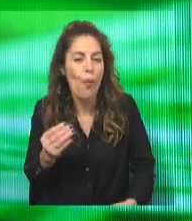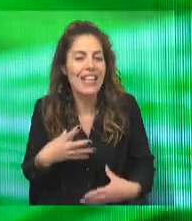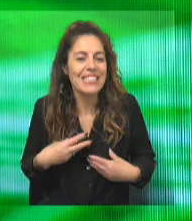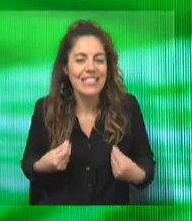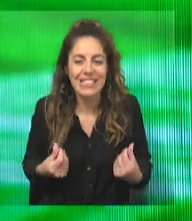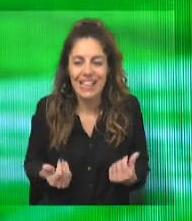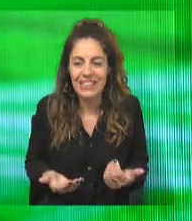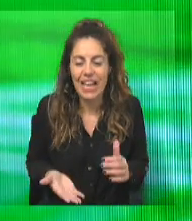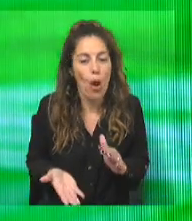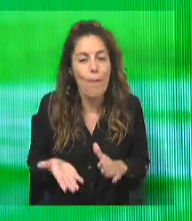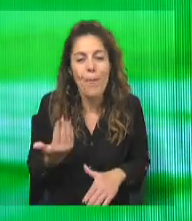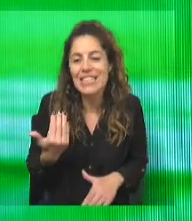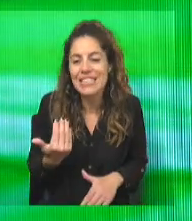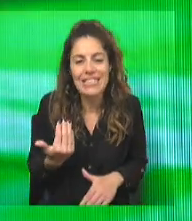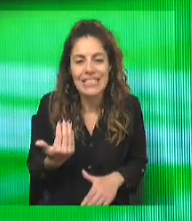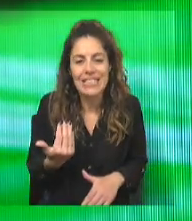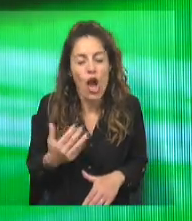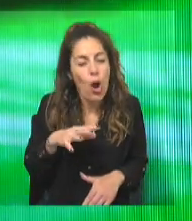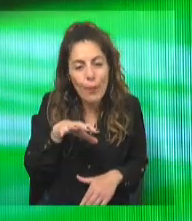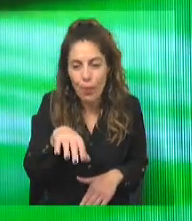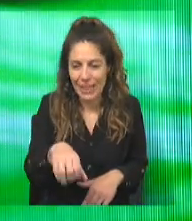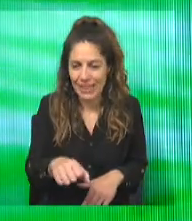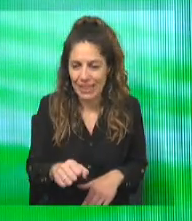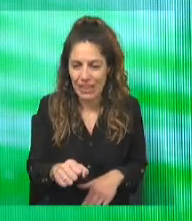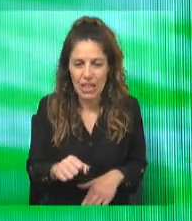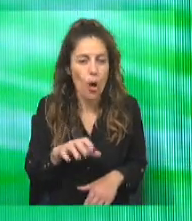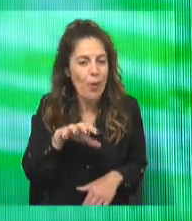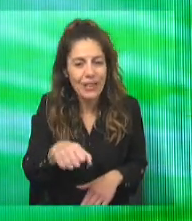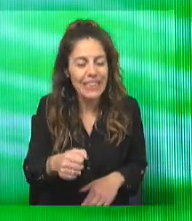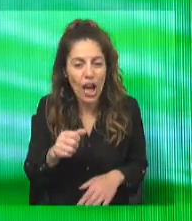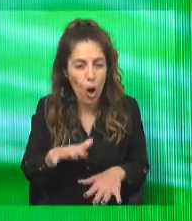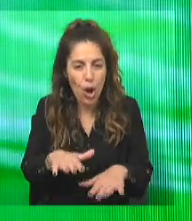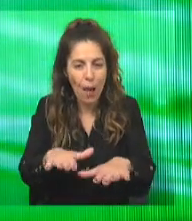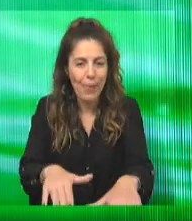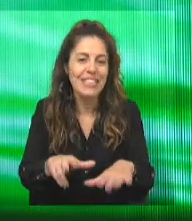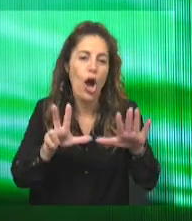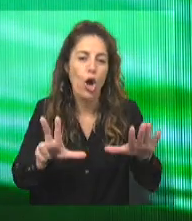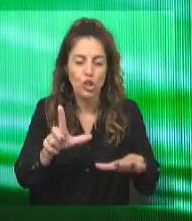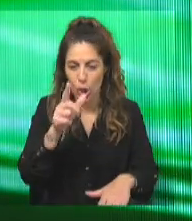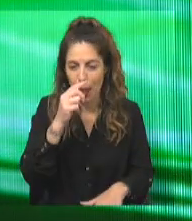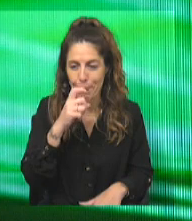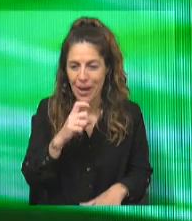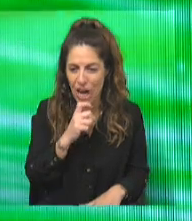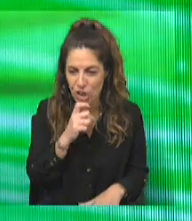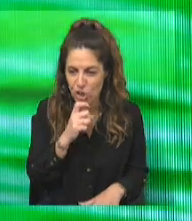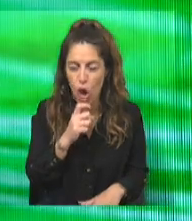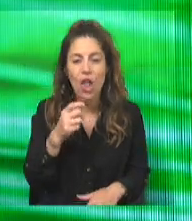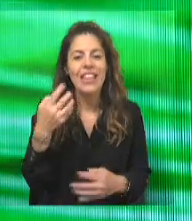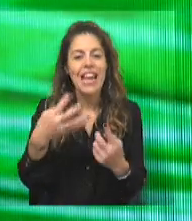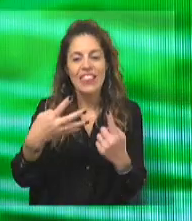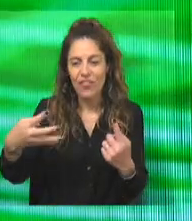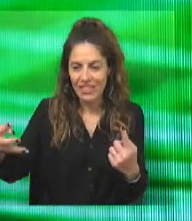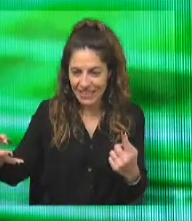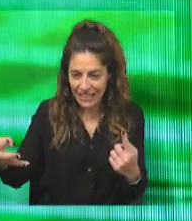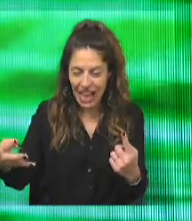más este comprometidos comprometidas con las marchas del 8 de marzo de de la